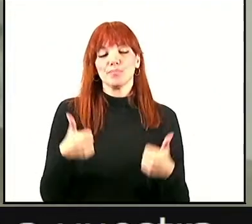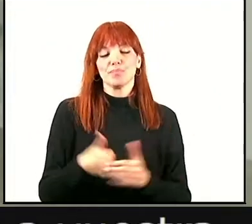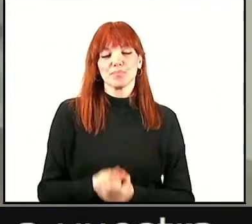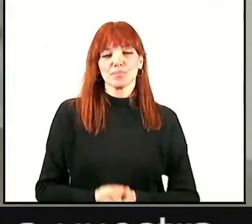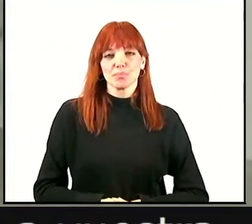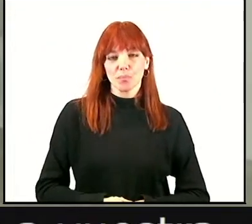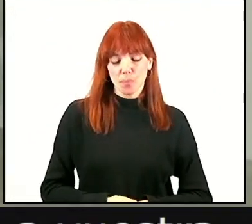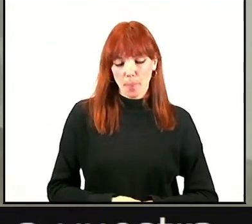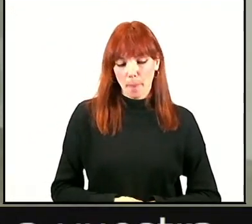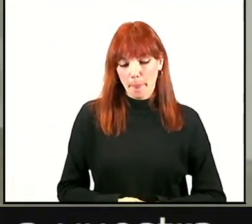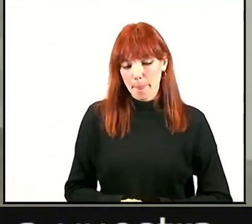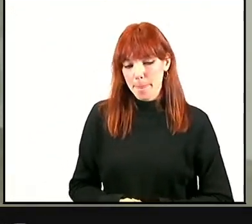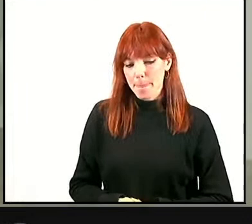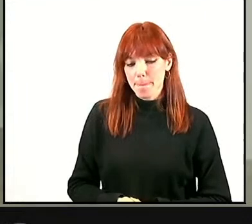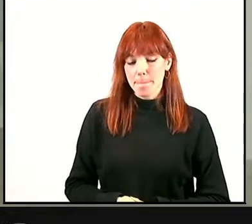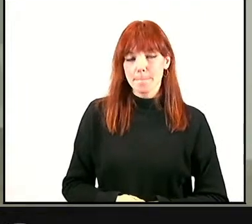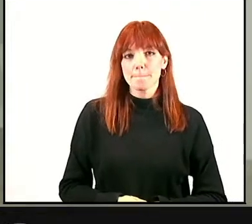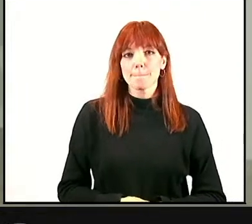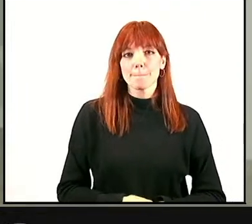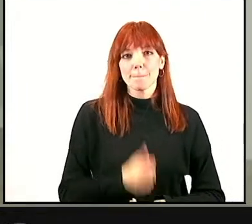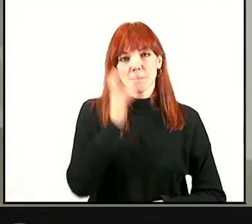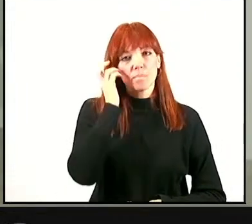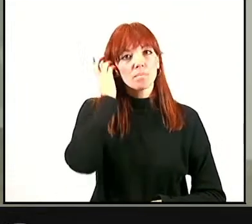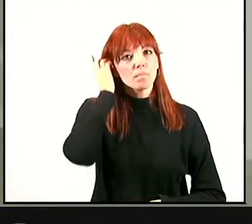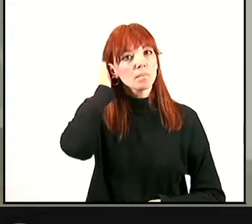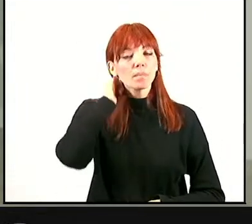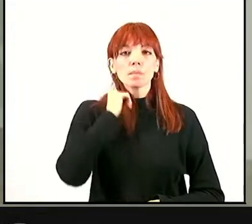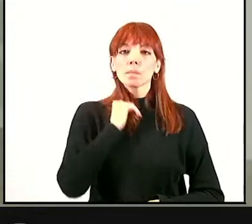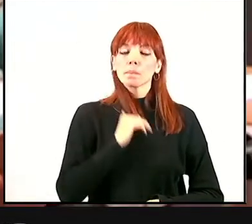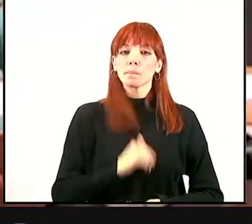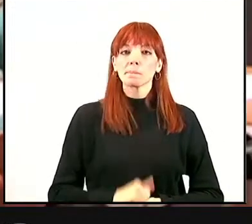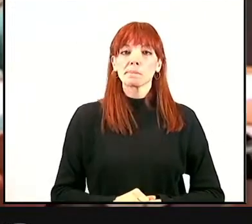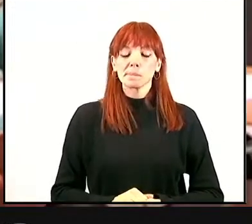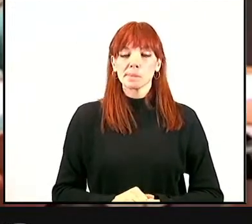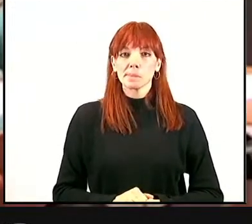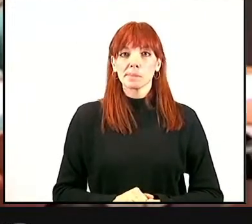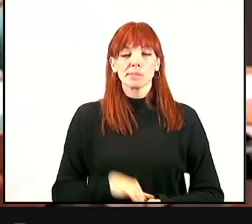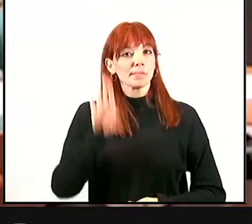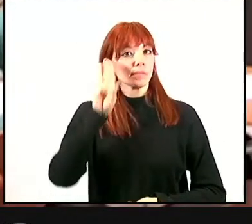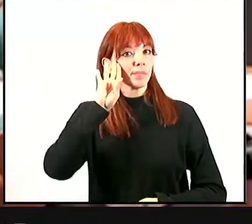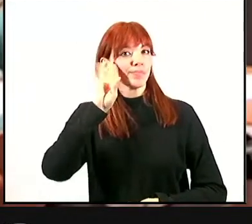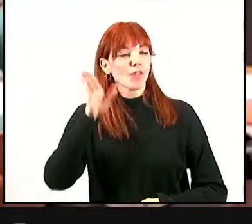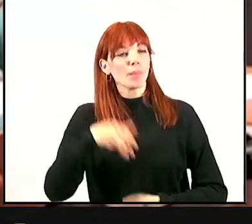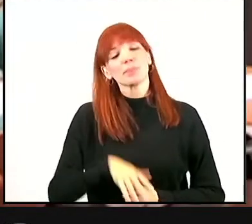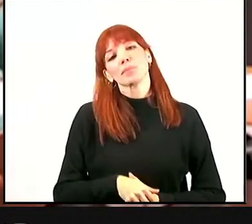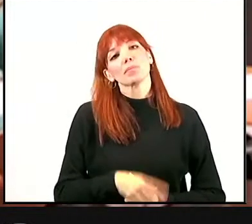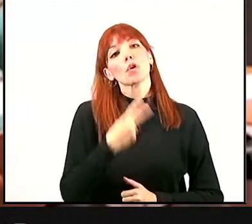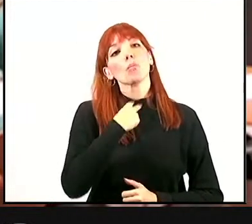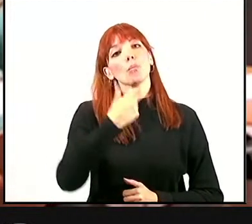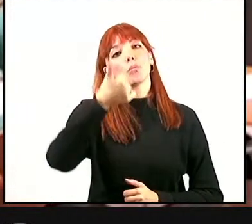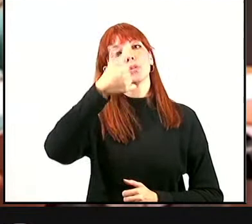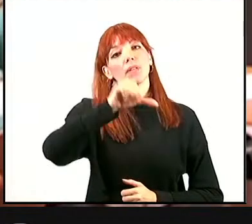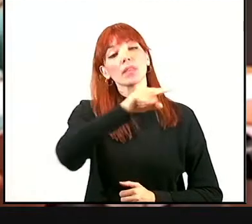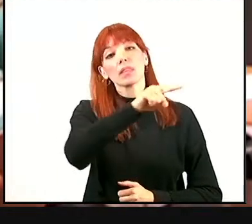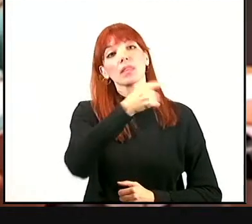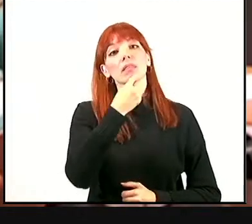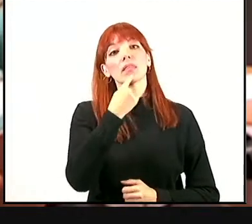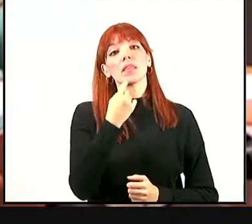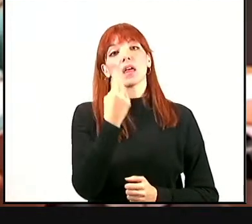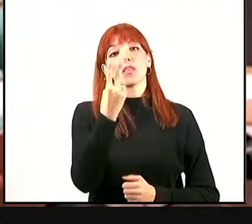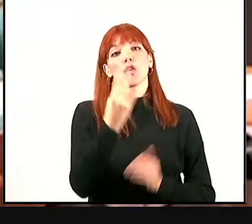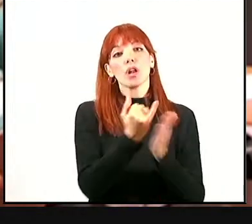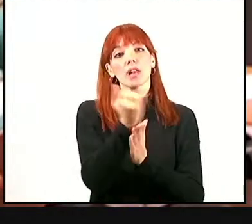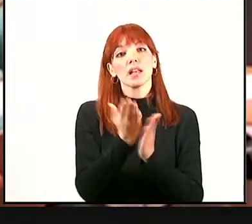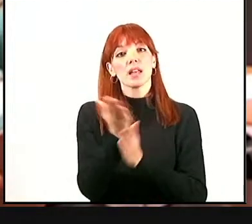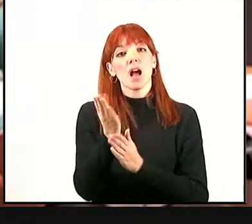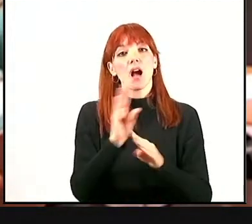Muy buenas. Portavoz, ya que hay dos líneas de ayudas